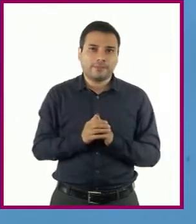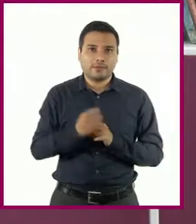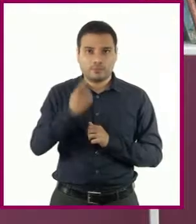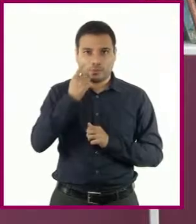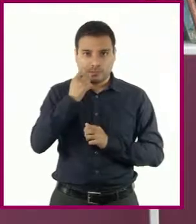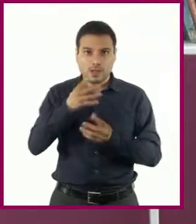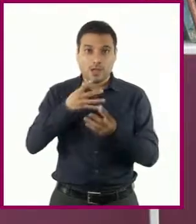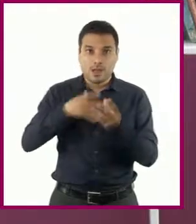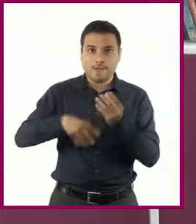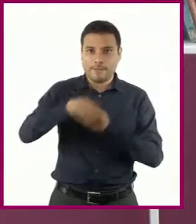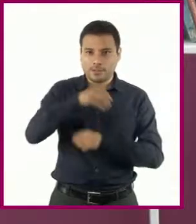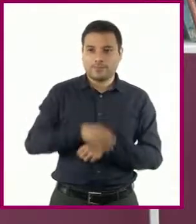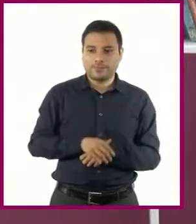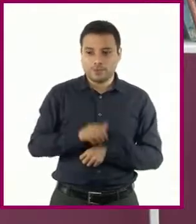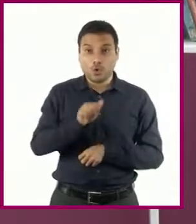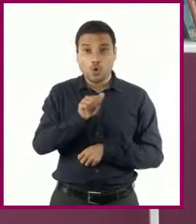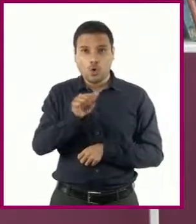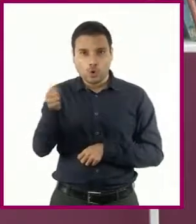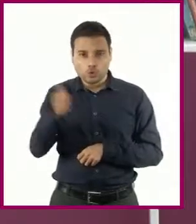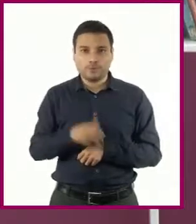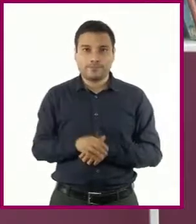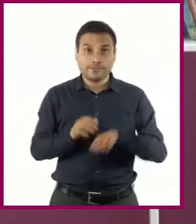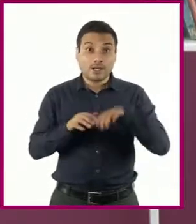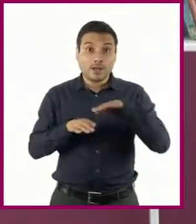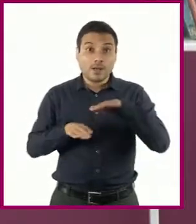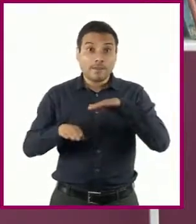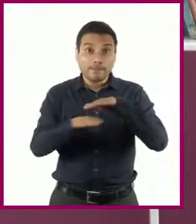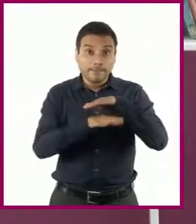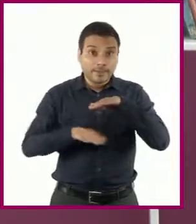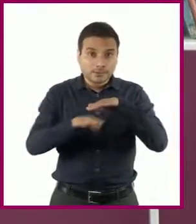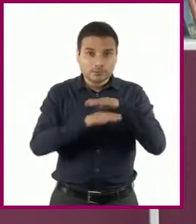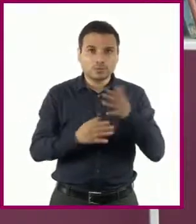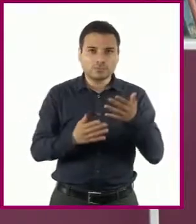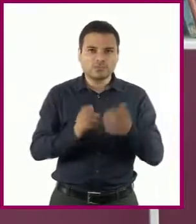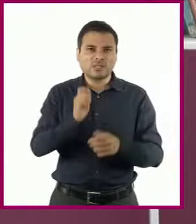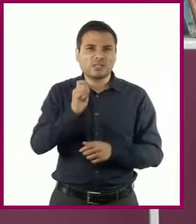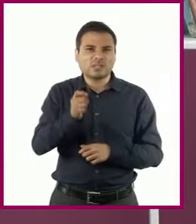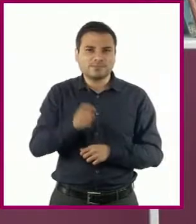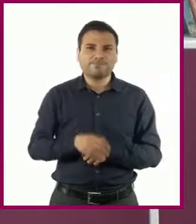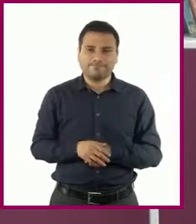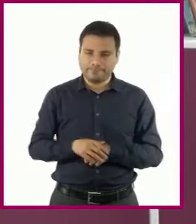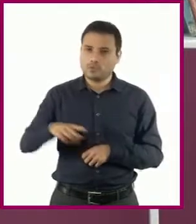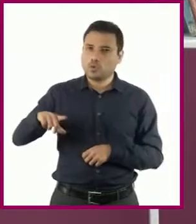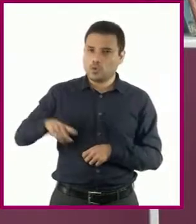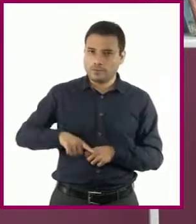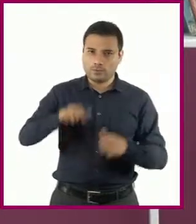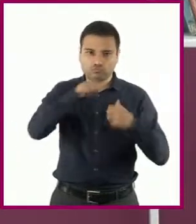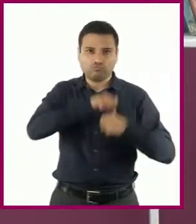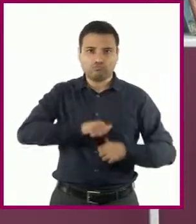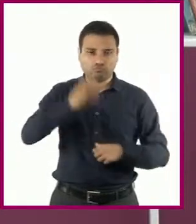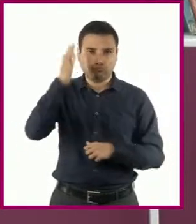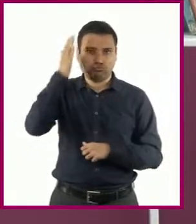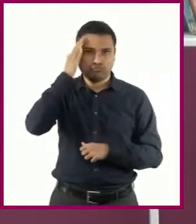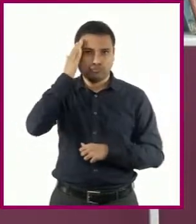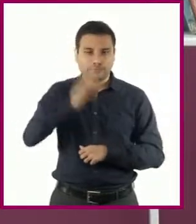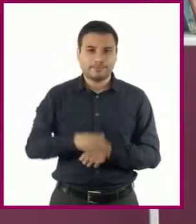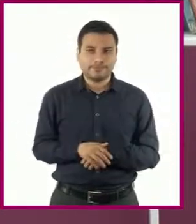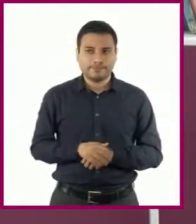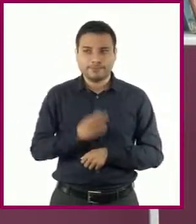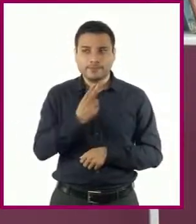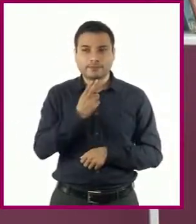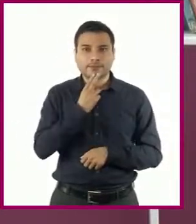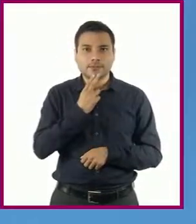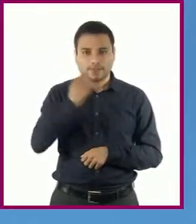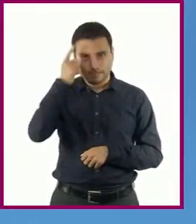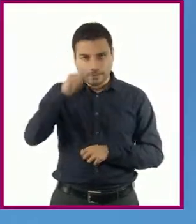servicios públicos son básicos y están a cargo de los gobiernos porque tienen la finalidad de cubrir las necesidades indispensables para los